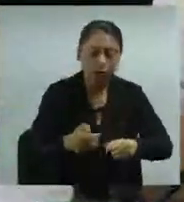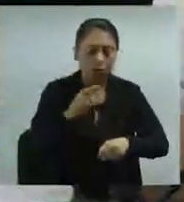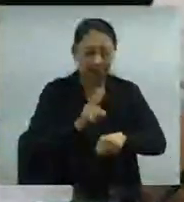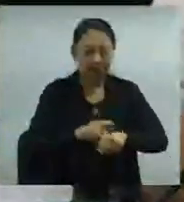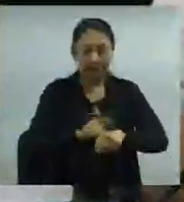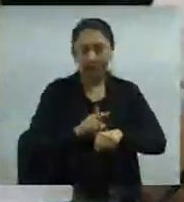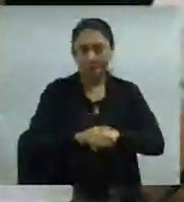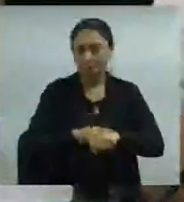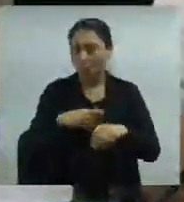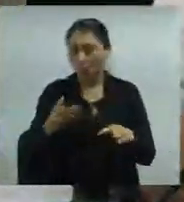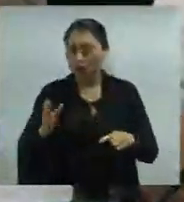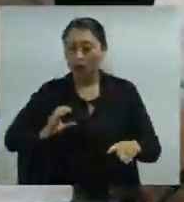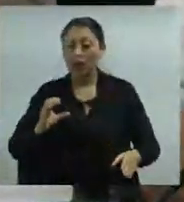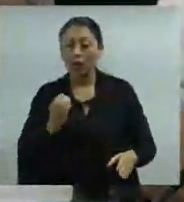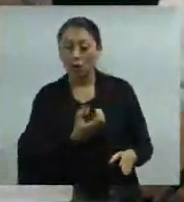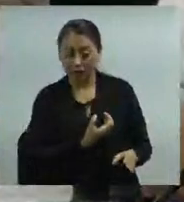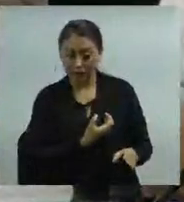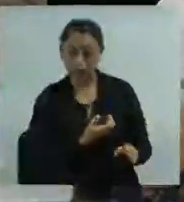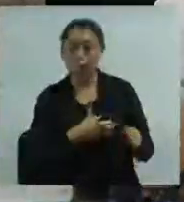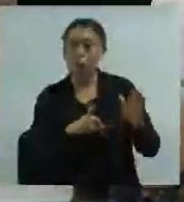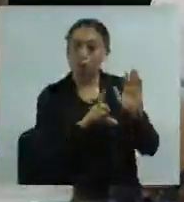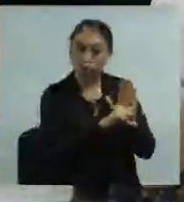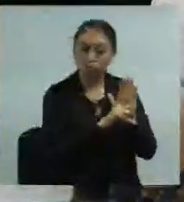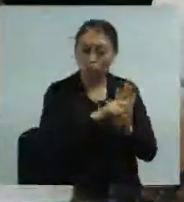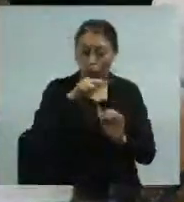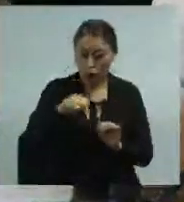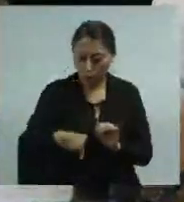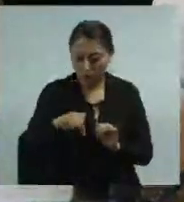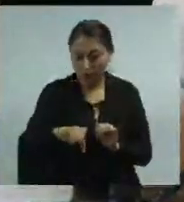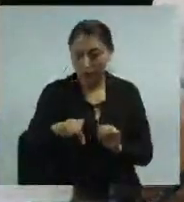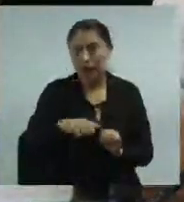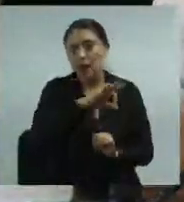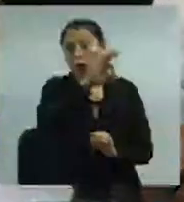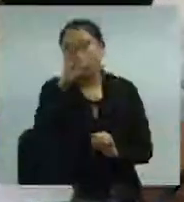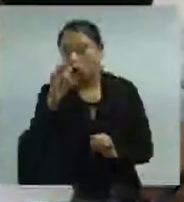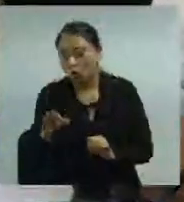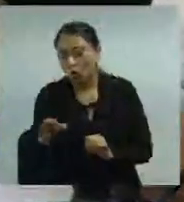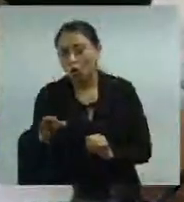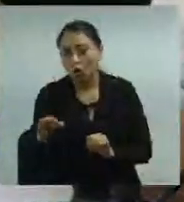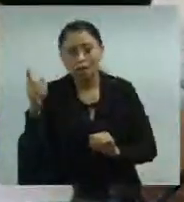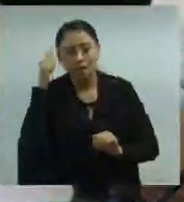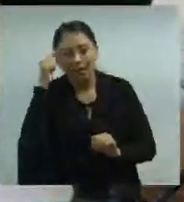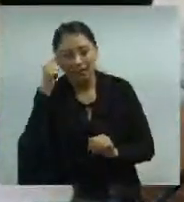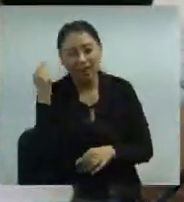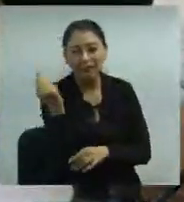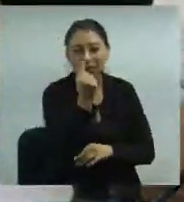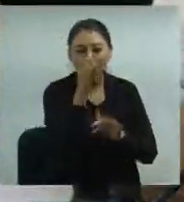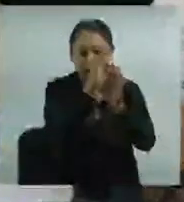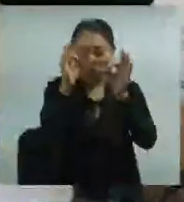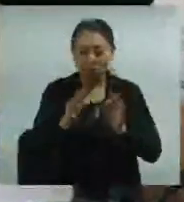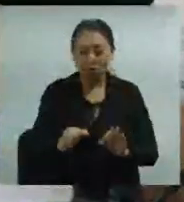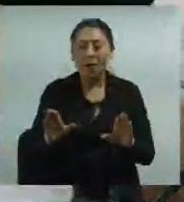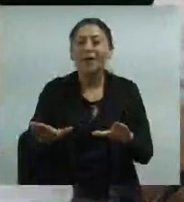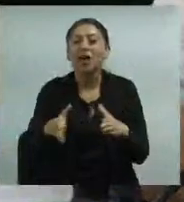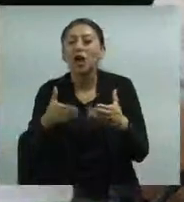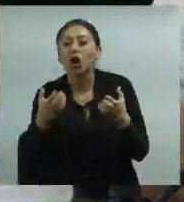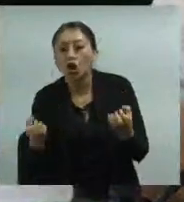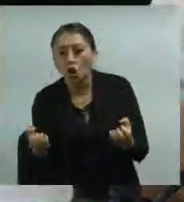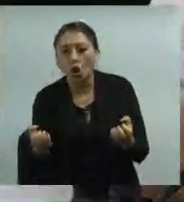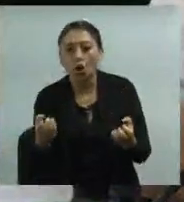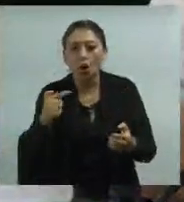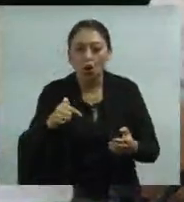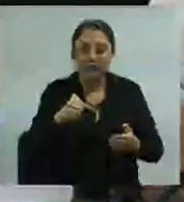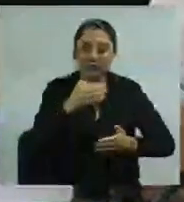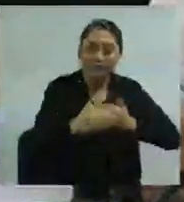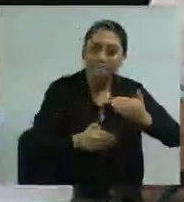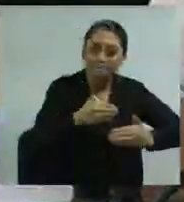si el Congreso de la República legisla en este momento o genera condiciones finalmente para que este proceso de elección de magistrados